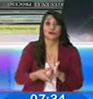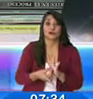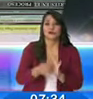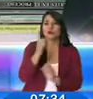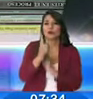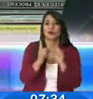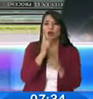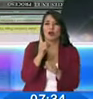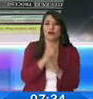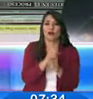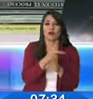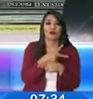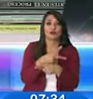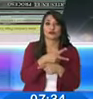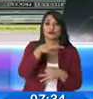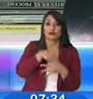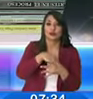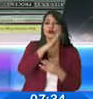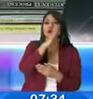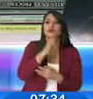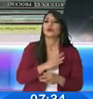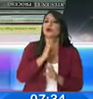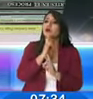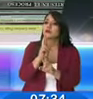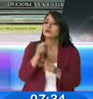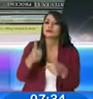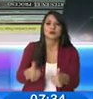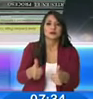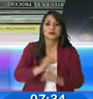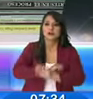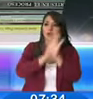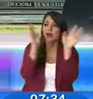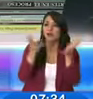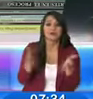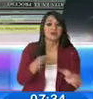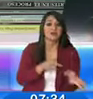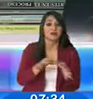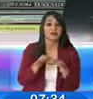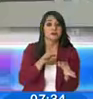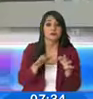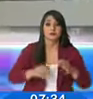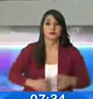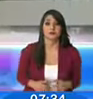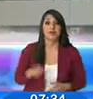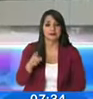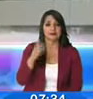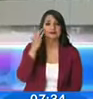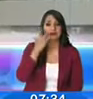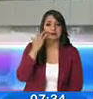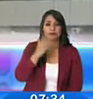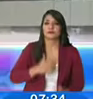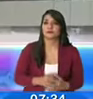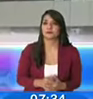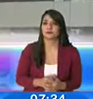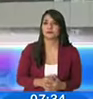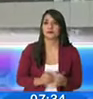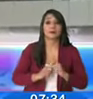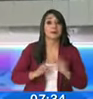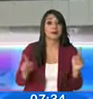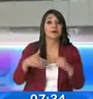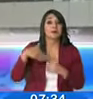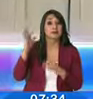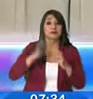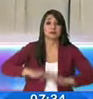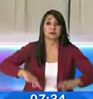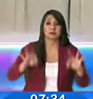hora, y el Consejo Nacional Electoral jamás dio una explicación respecto a aquello. Para Quintana, luego de ello, y lo más importante,